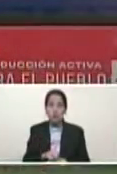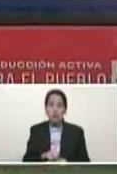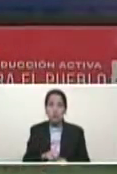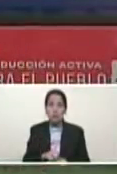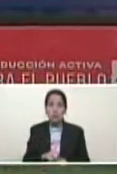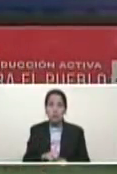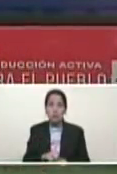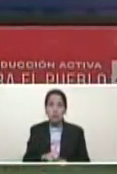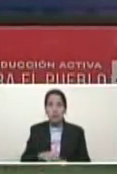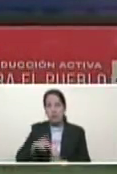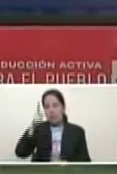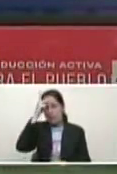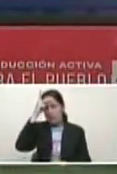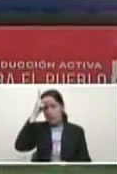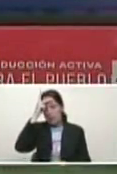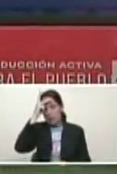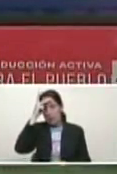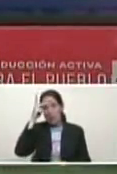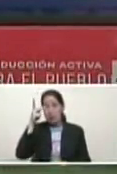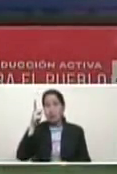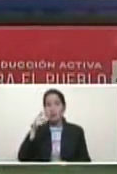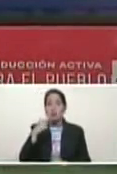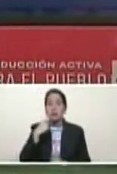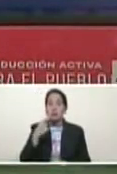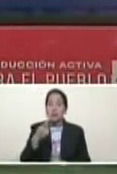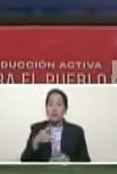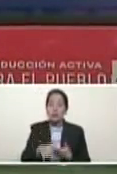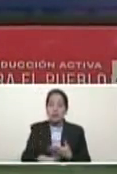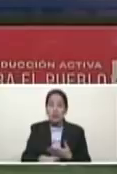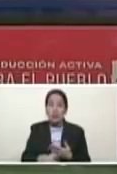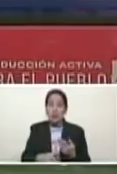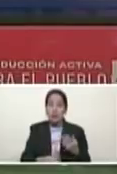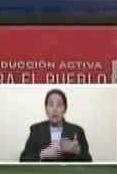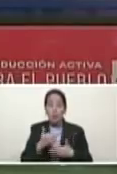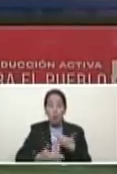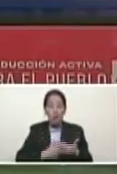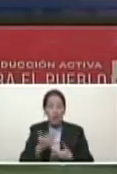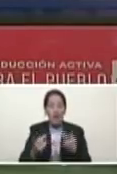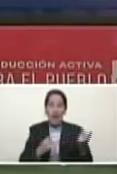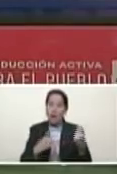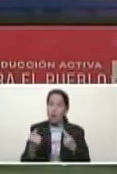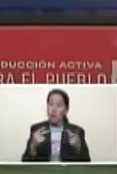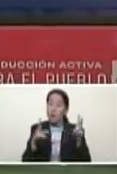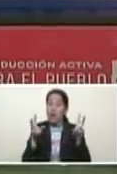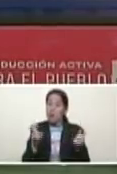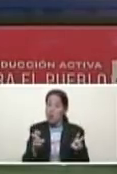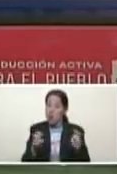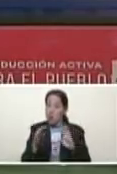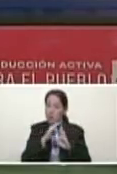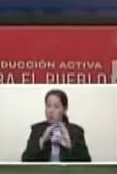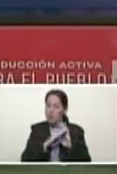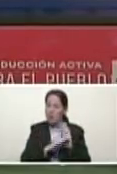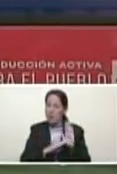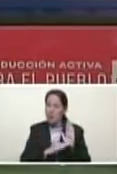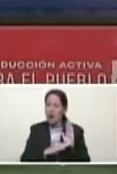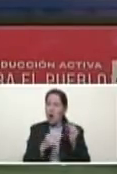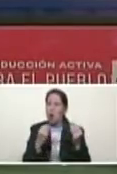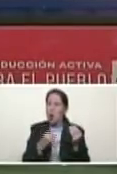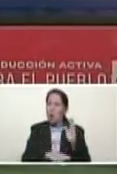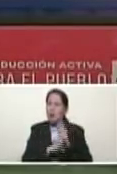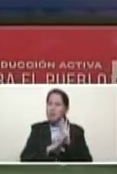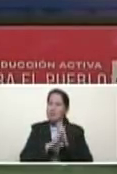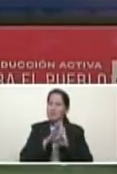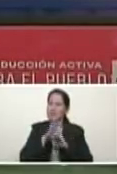Tarek, vicepresidente de Economía, hay que pasar a una economía de prosperidad. Hay que ver los puntos del